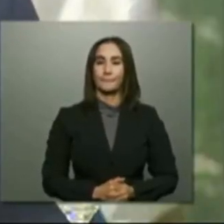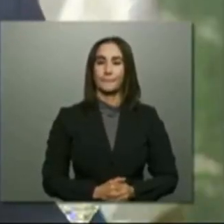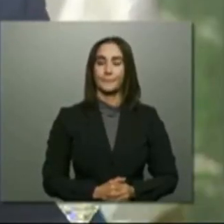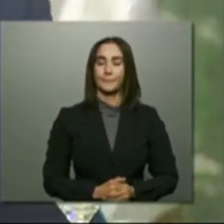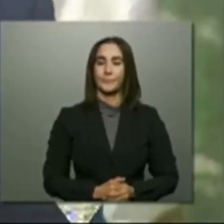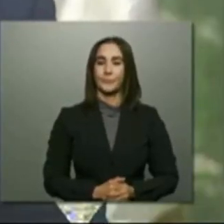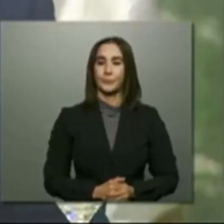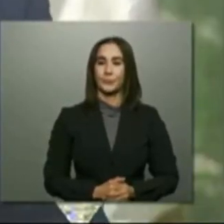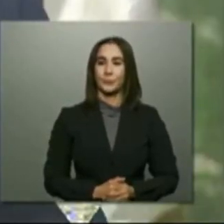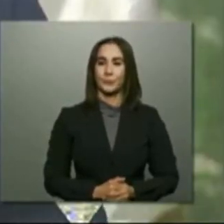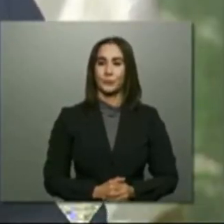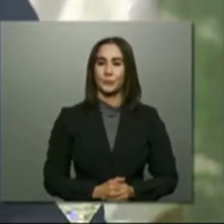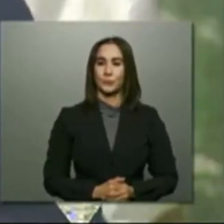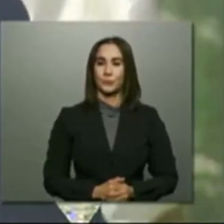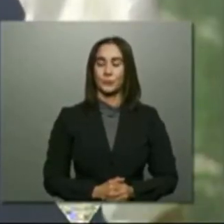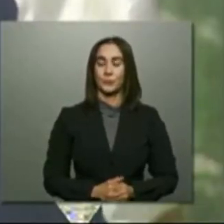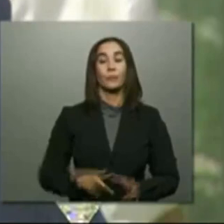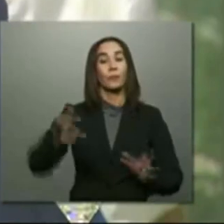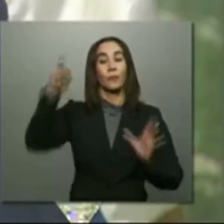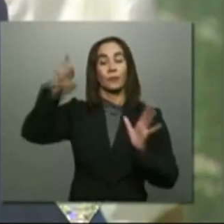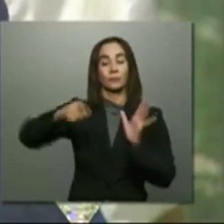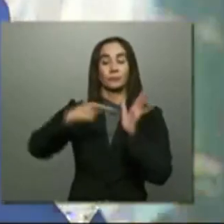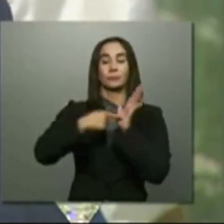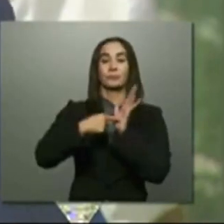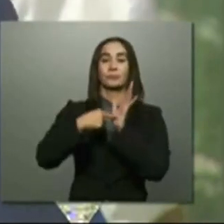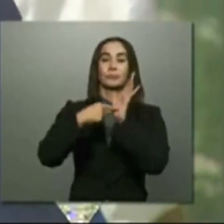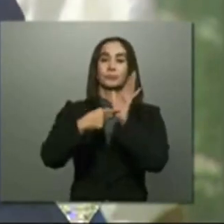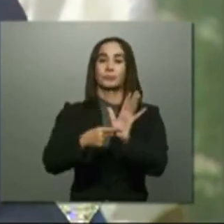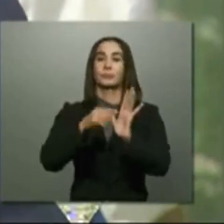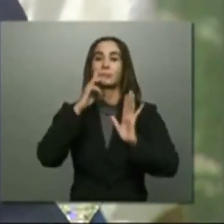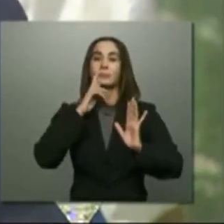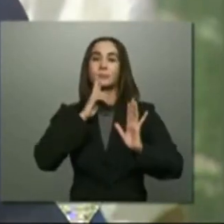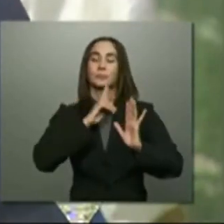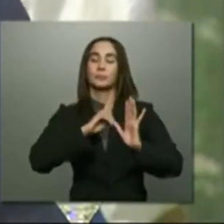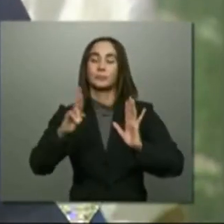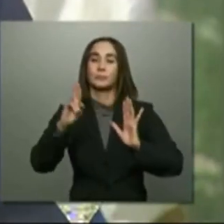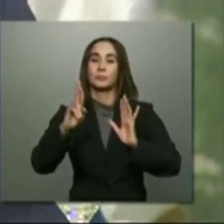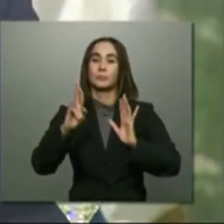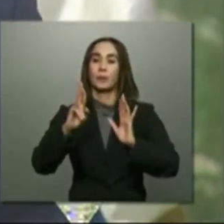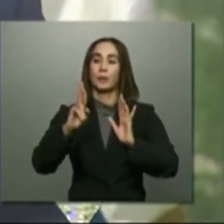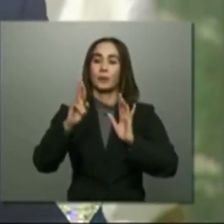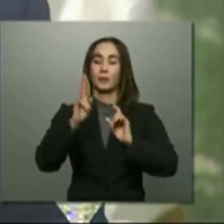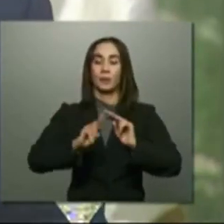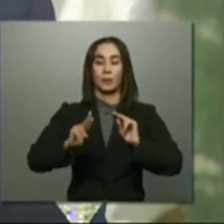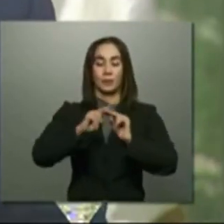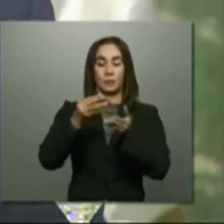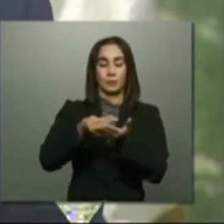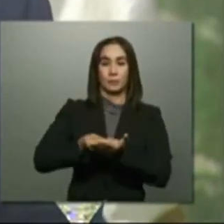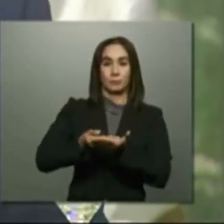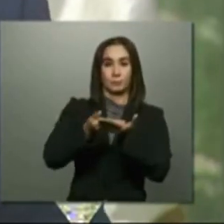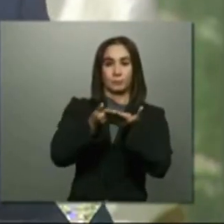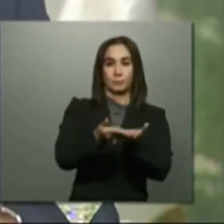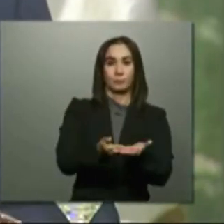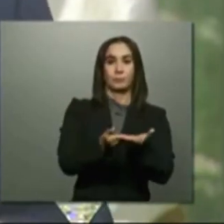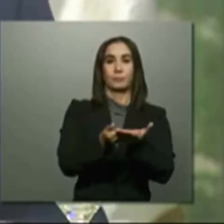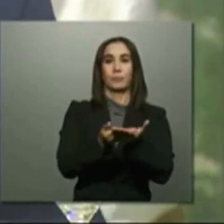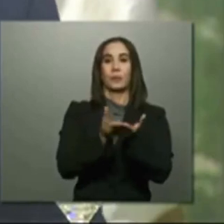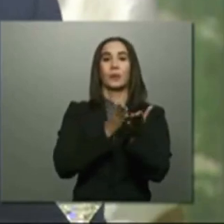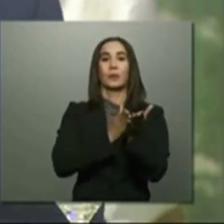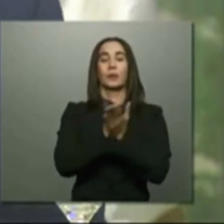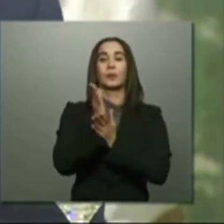Todo lo que se ha anunciado tiene mucho que ver con querer o buscar un mayor nivel de